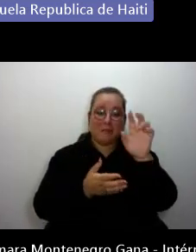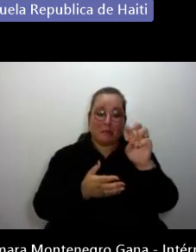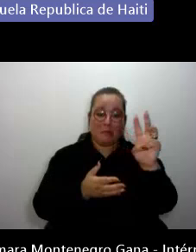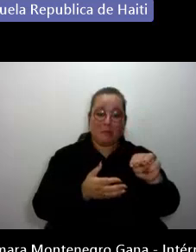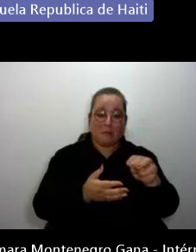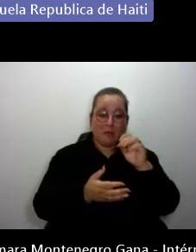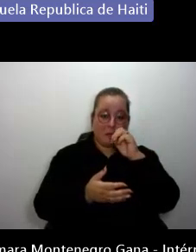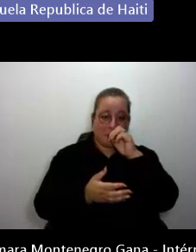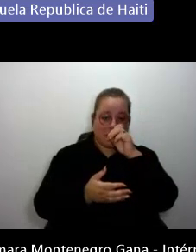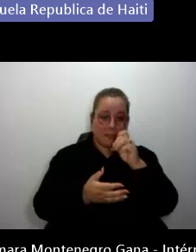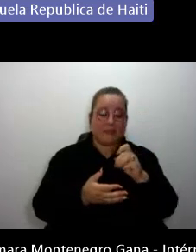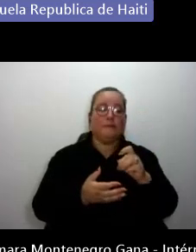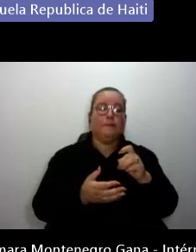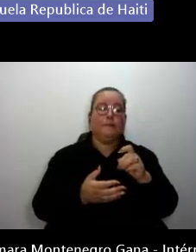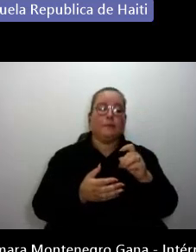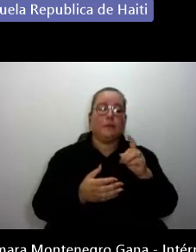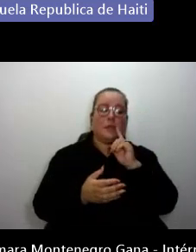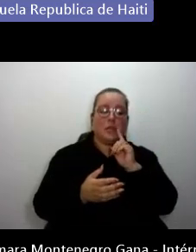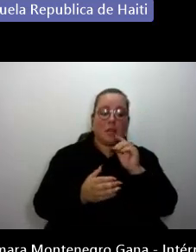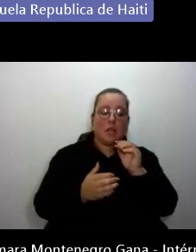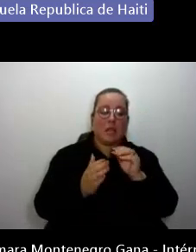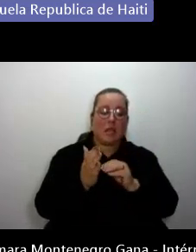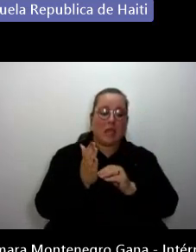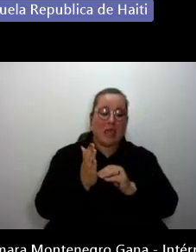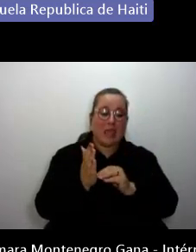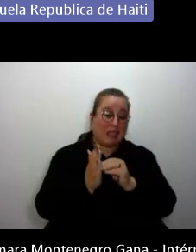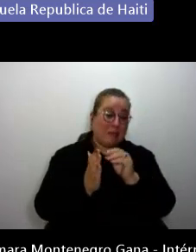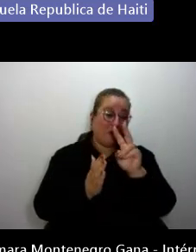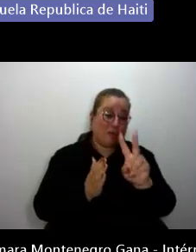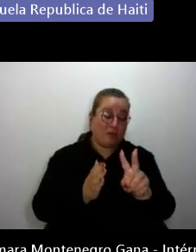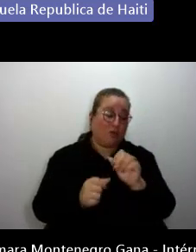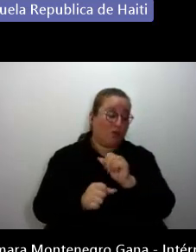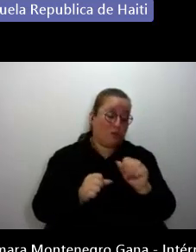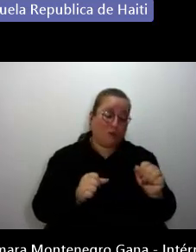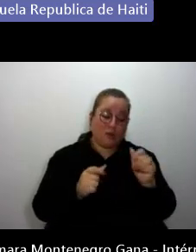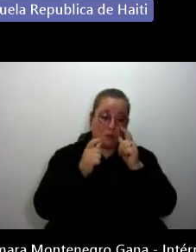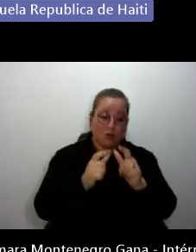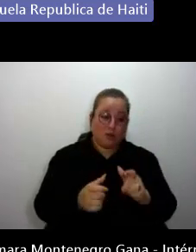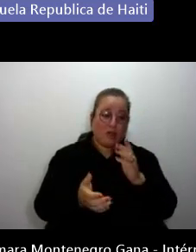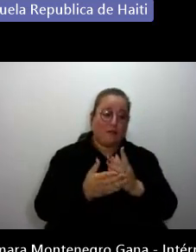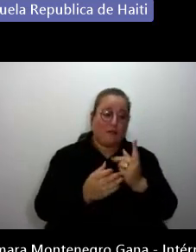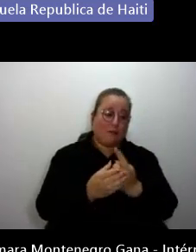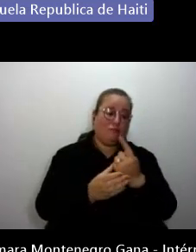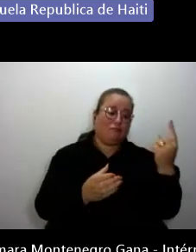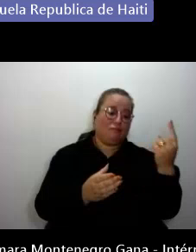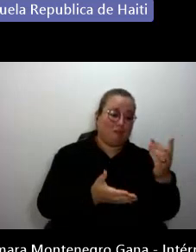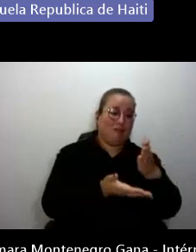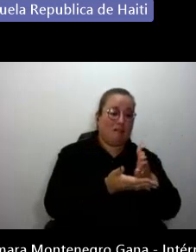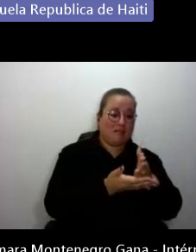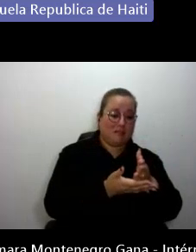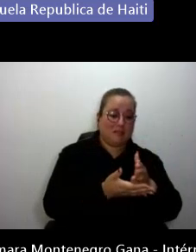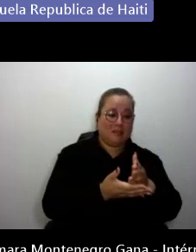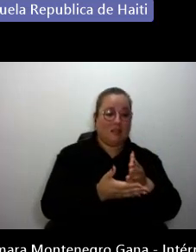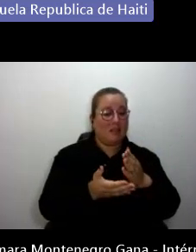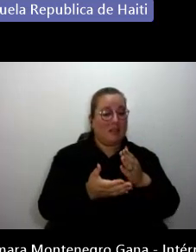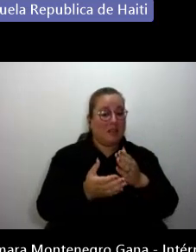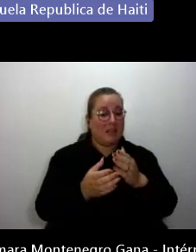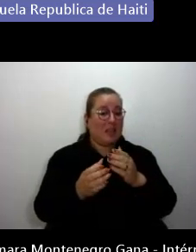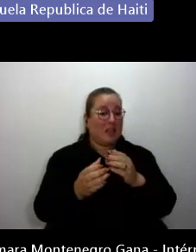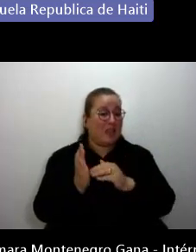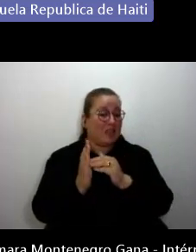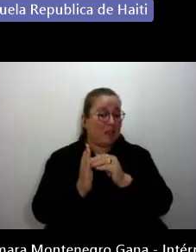la desregulación ya pasó a etapa 2, no se pudo controlar, lo tuvimos que sacar de la sala. En la etapa 2, si no se logra